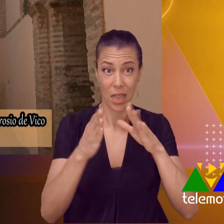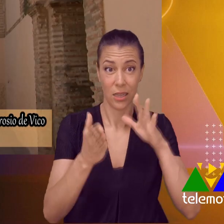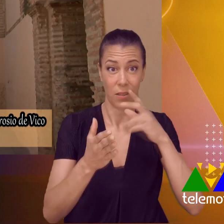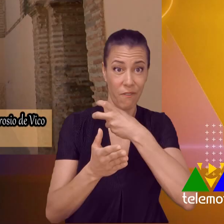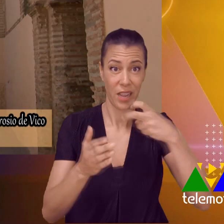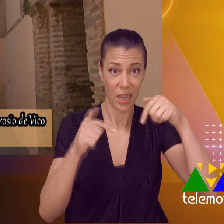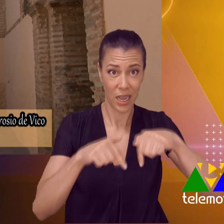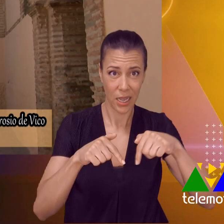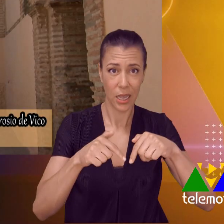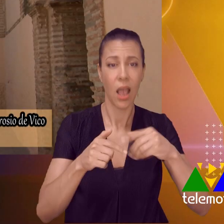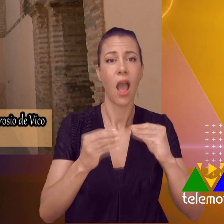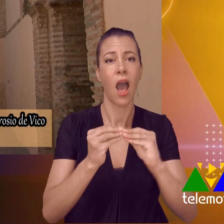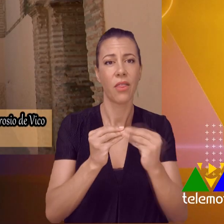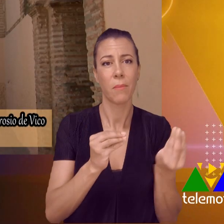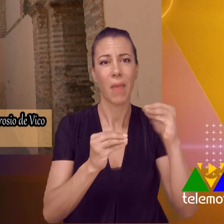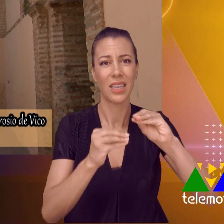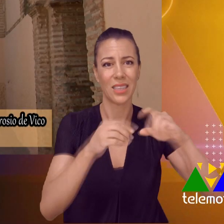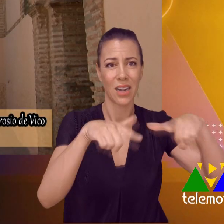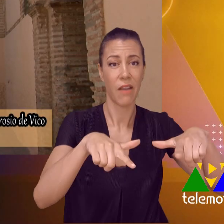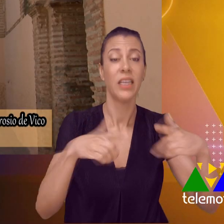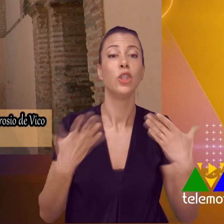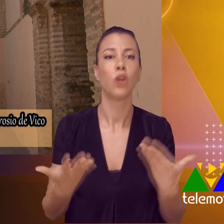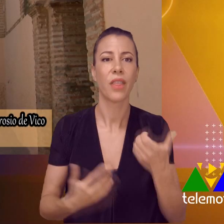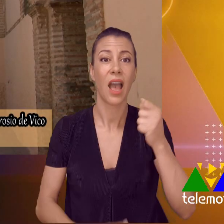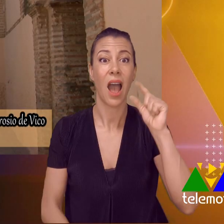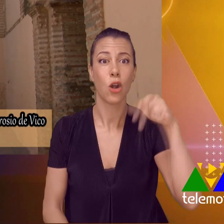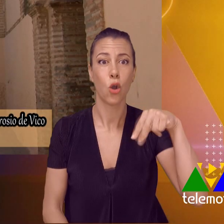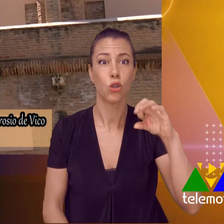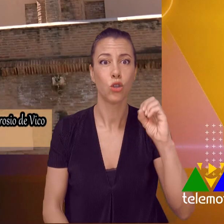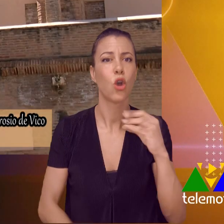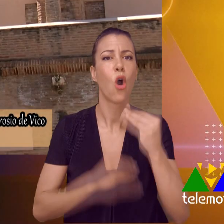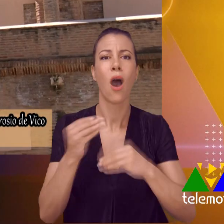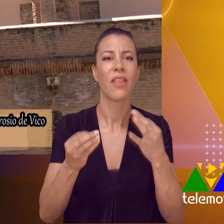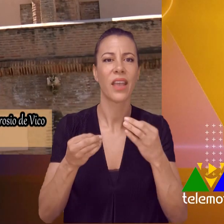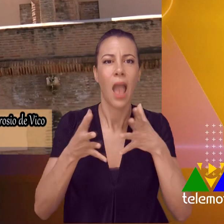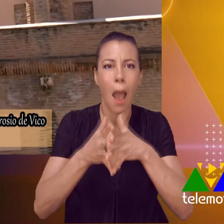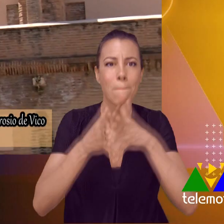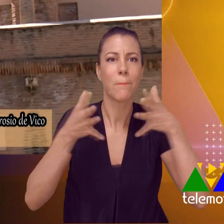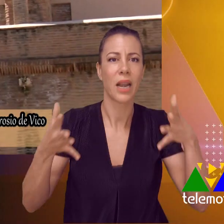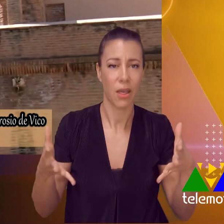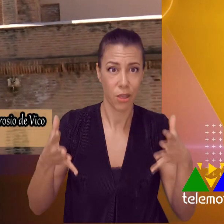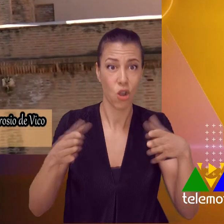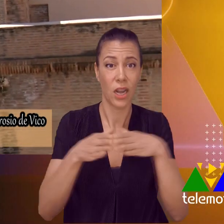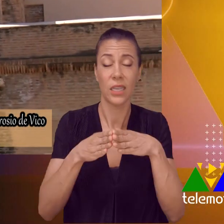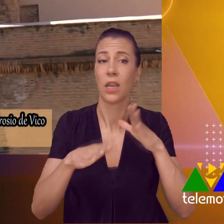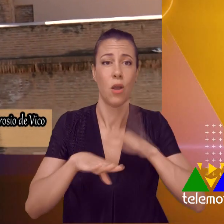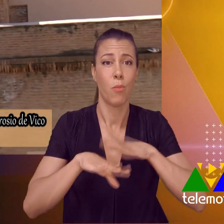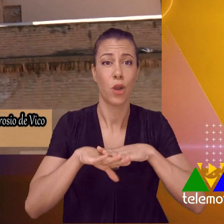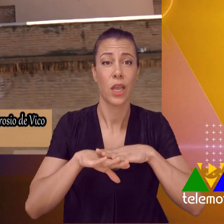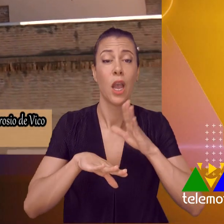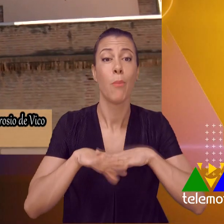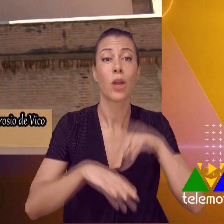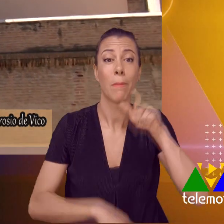añadirle otra nave más. Alonso Márquez lo que hace es ampliar la iglesia, porque los motrileños de finales